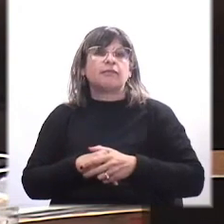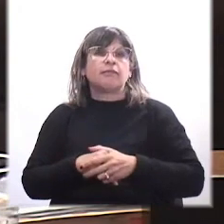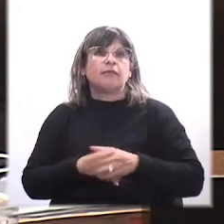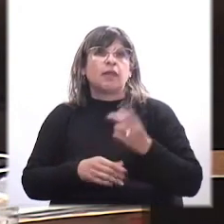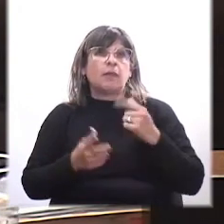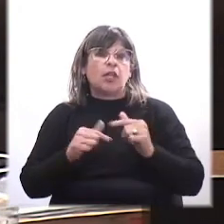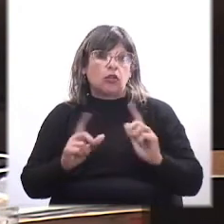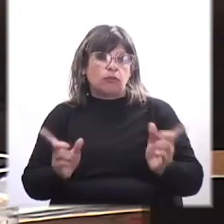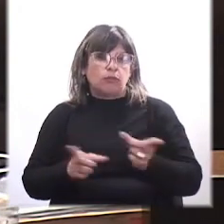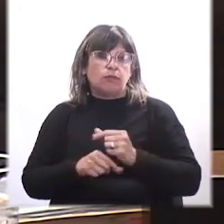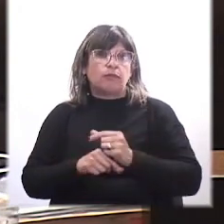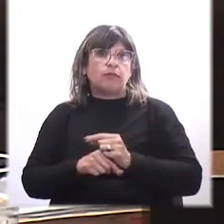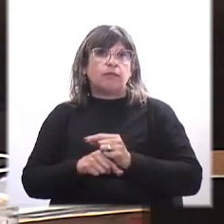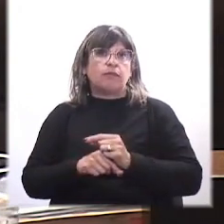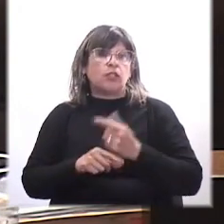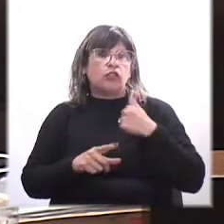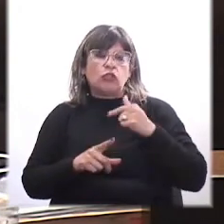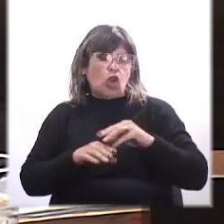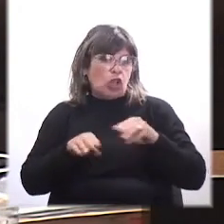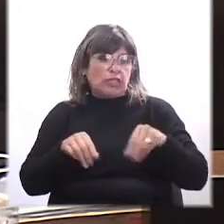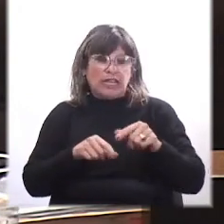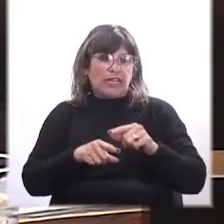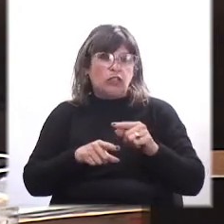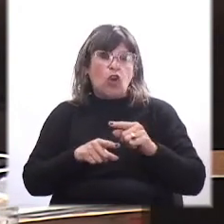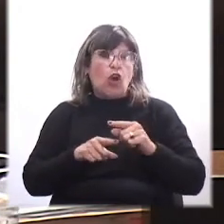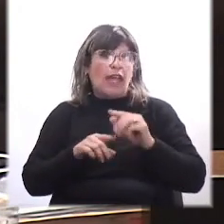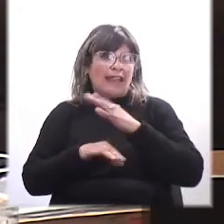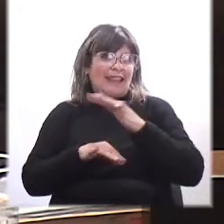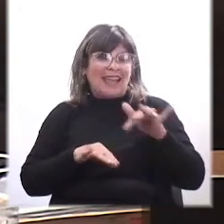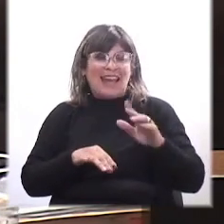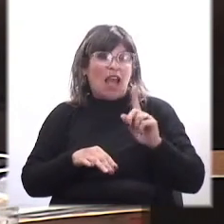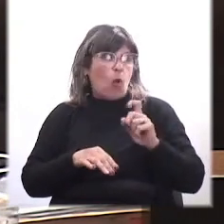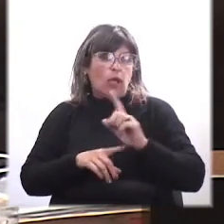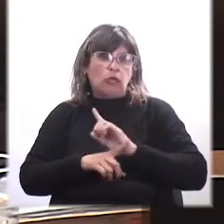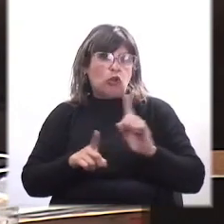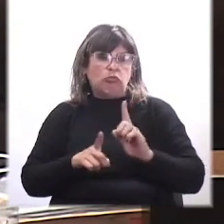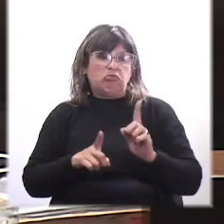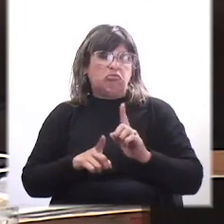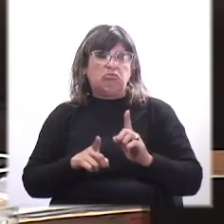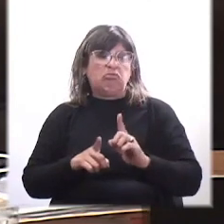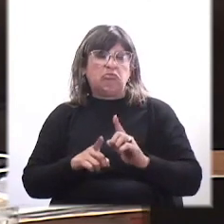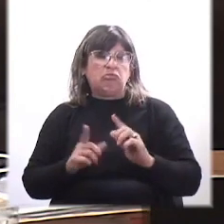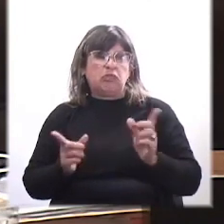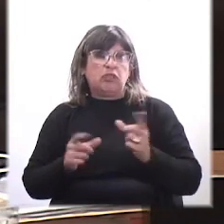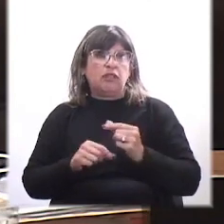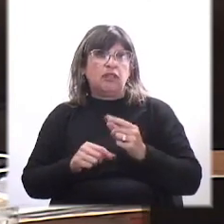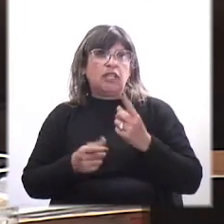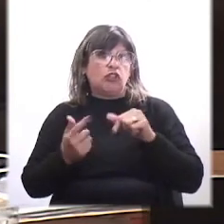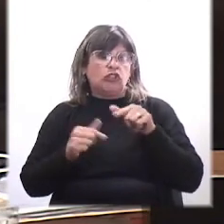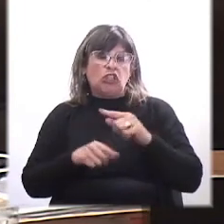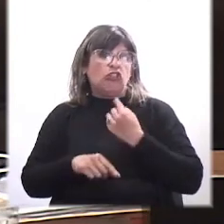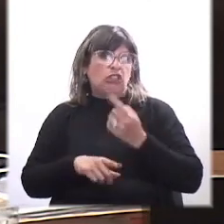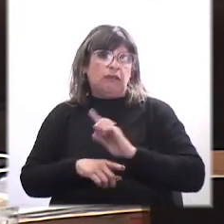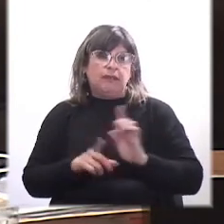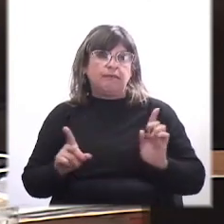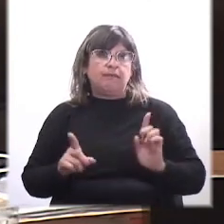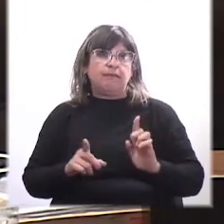pero se terminó solo el tramo terrestre, no el subfluvial, por lo que este no sirve.